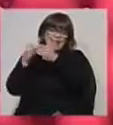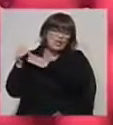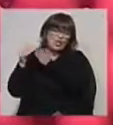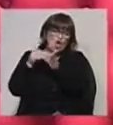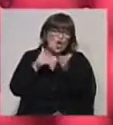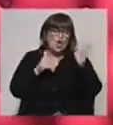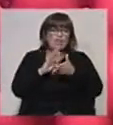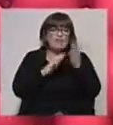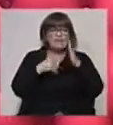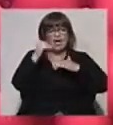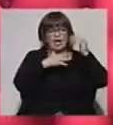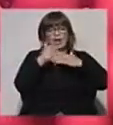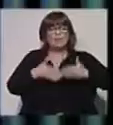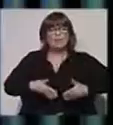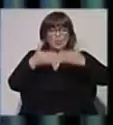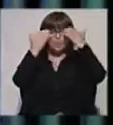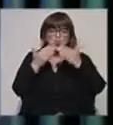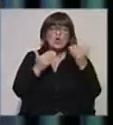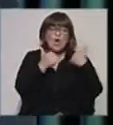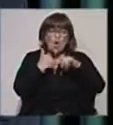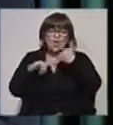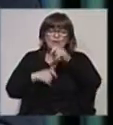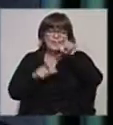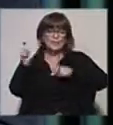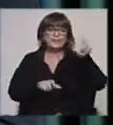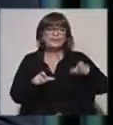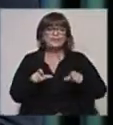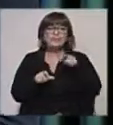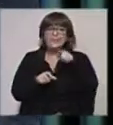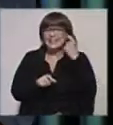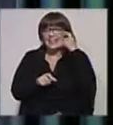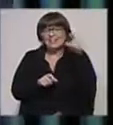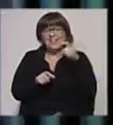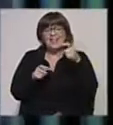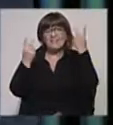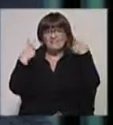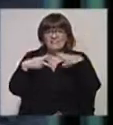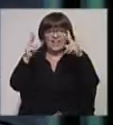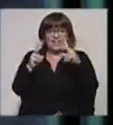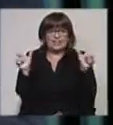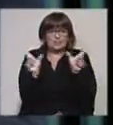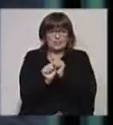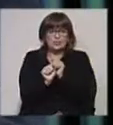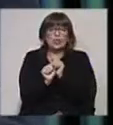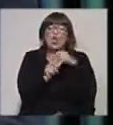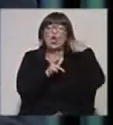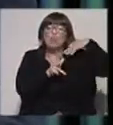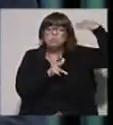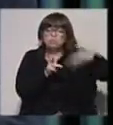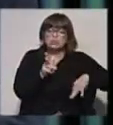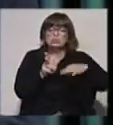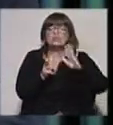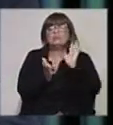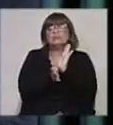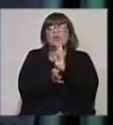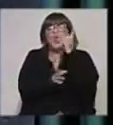de ahí recoger historias, ¿no? Sí, la idea de hacer este viaje, que a la postre terminó siendo un documental de una